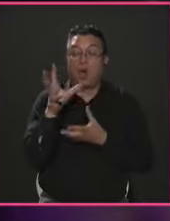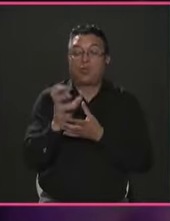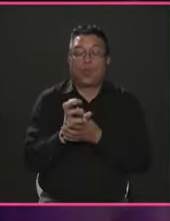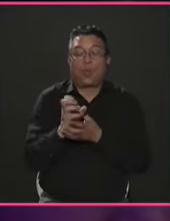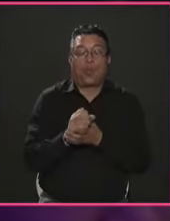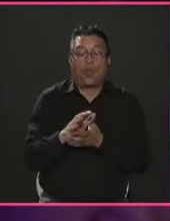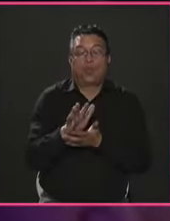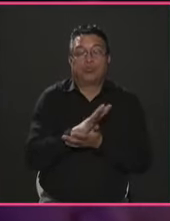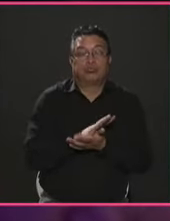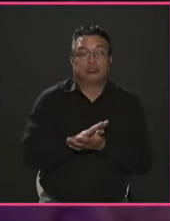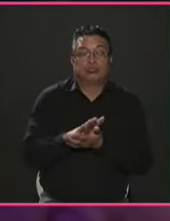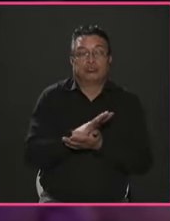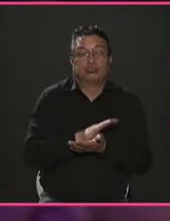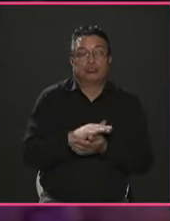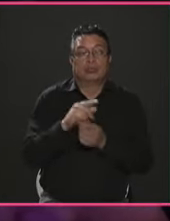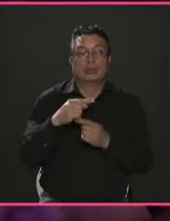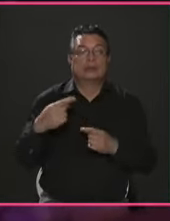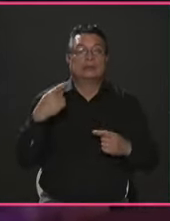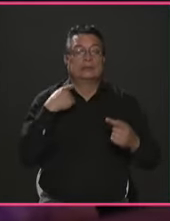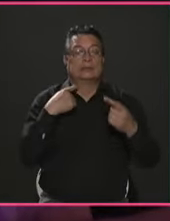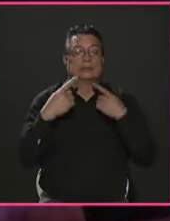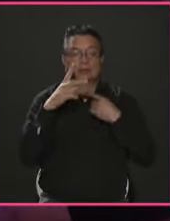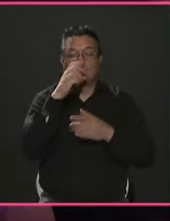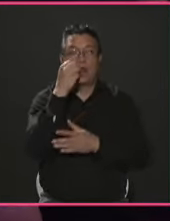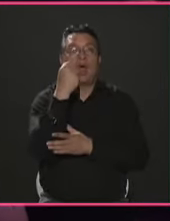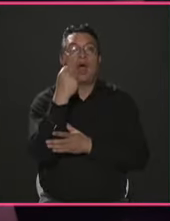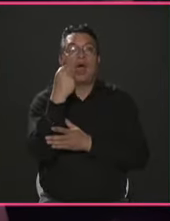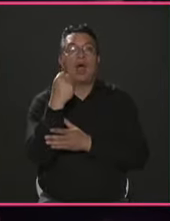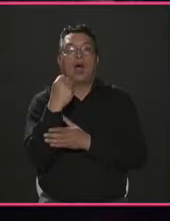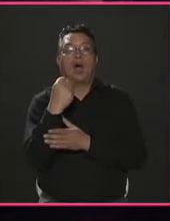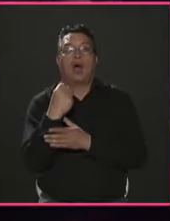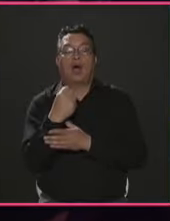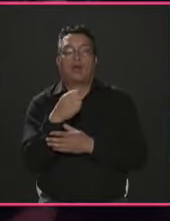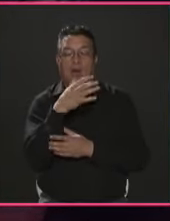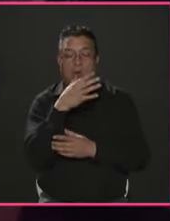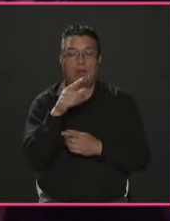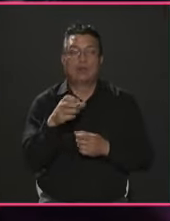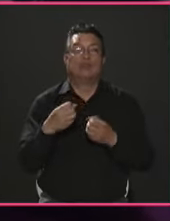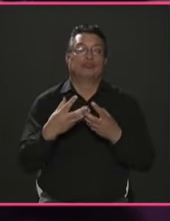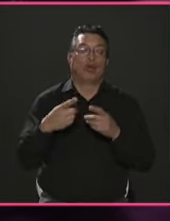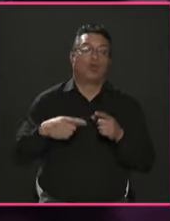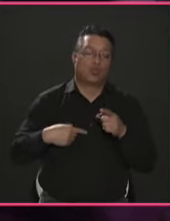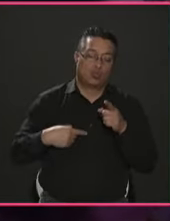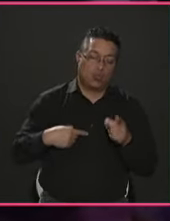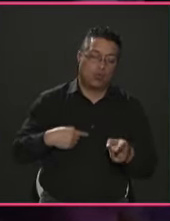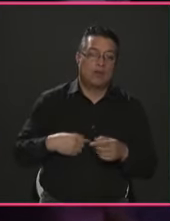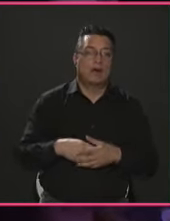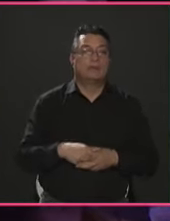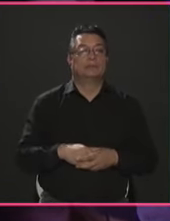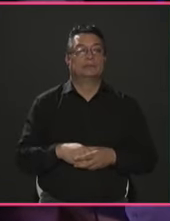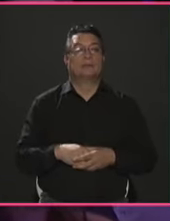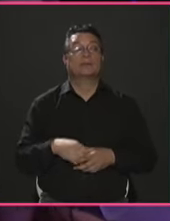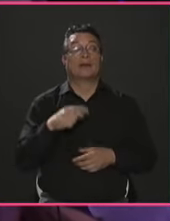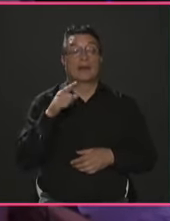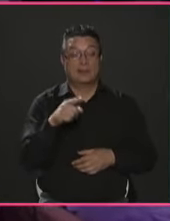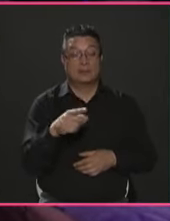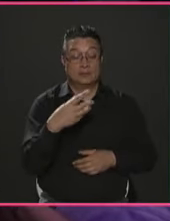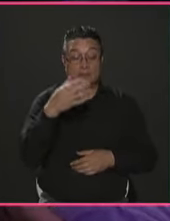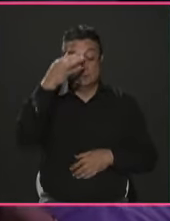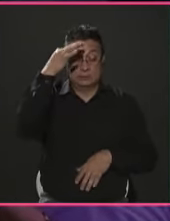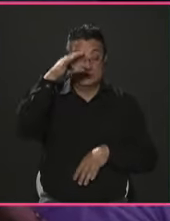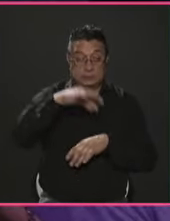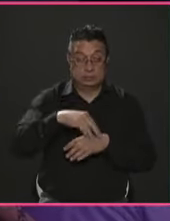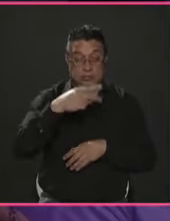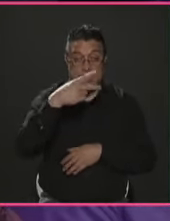es por eso que se ve afectada y se están ahogando con el mismo fluido que está produciendo los pulmones y la manera en la que unos se infecta un